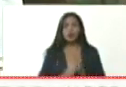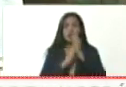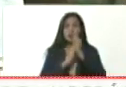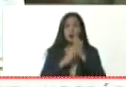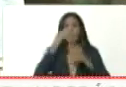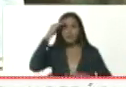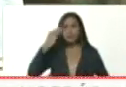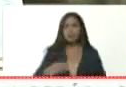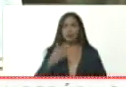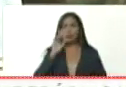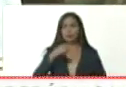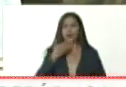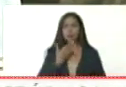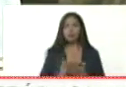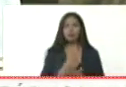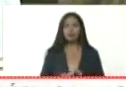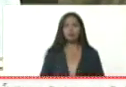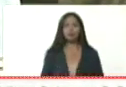militares